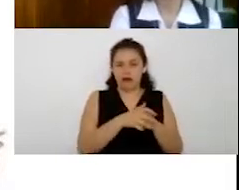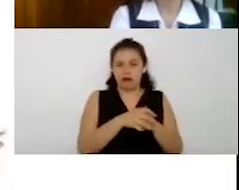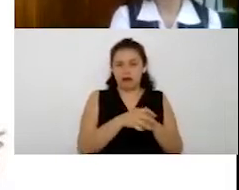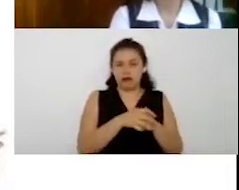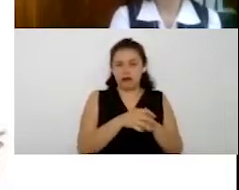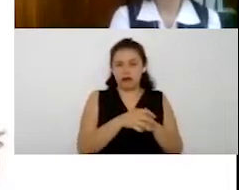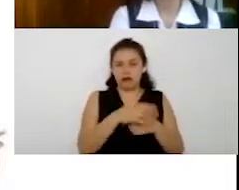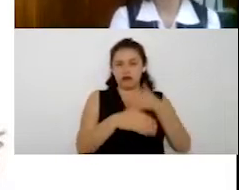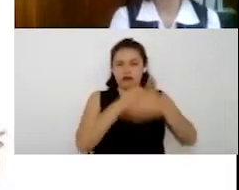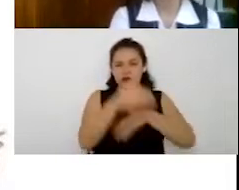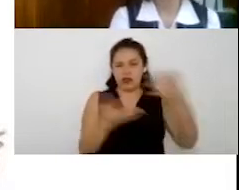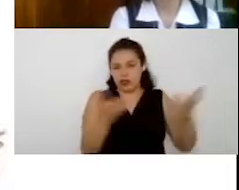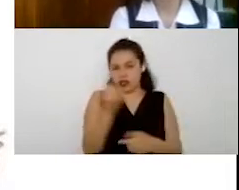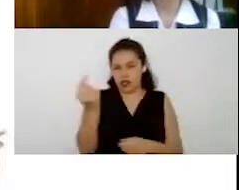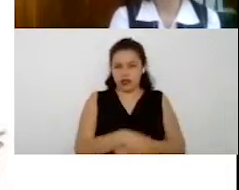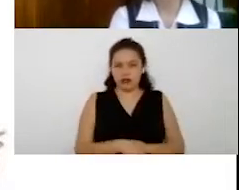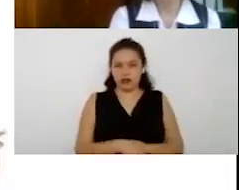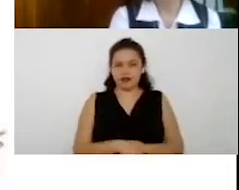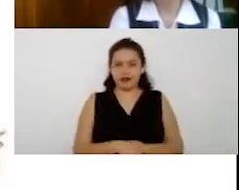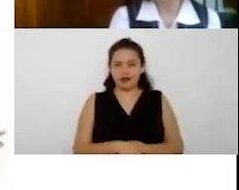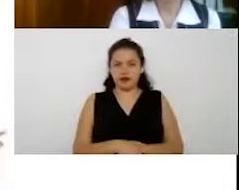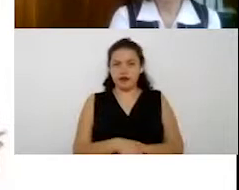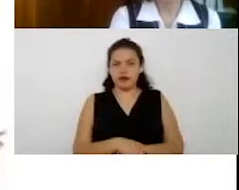¿Qué procederíamos a hacer ahí?